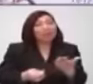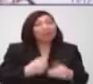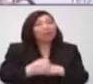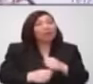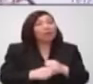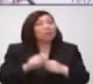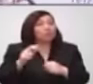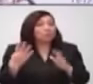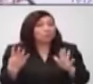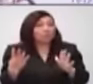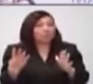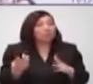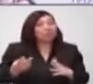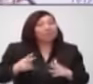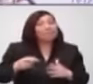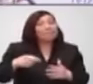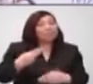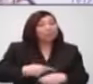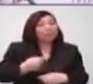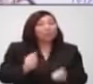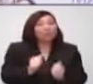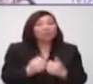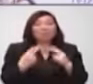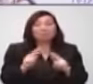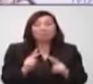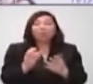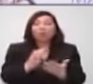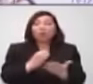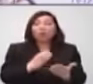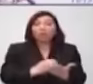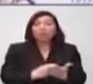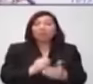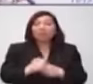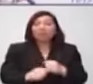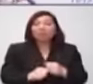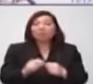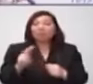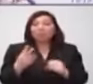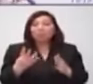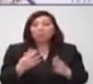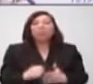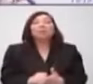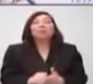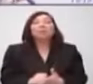el año 2009 y que la elevación de peajes estaba contemplado en el contrato de concesión del año 2009.